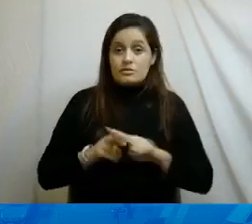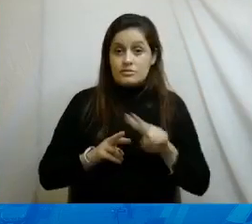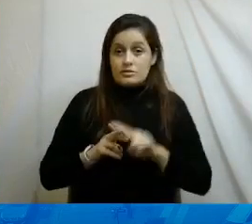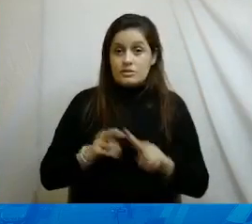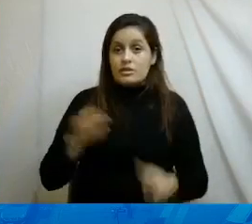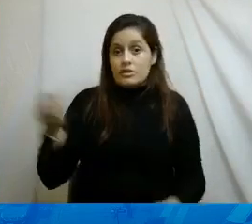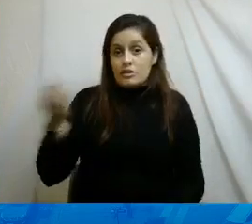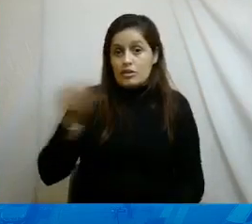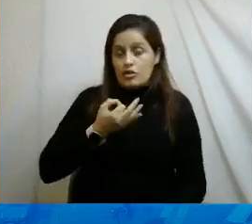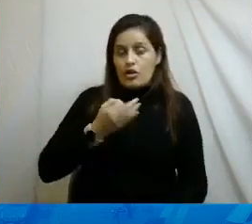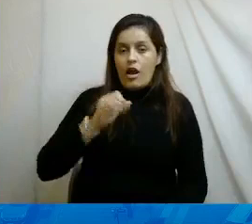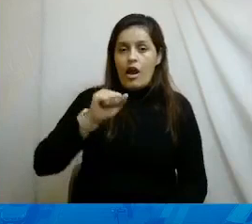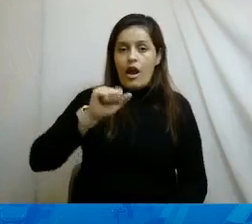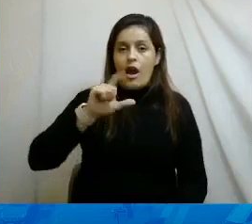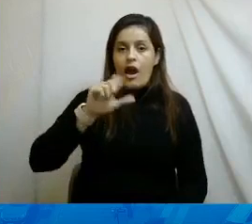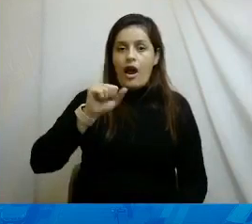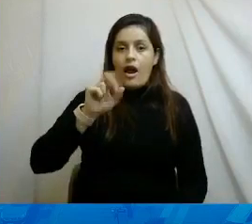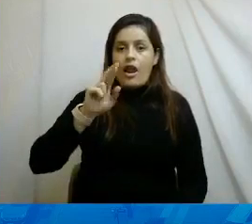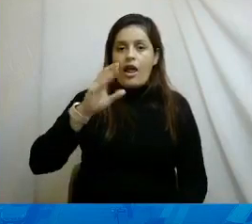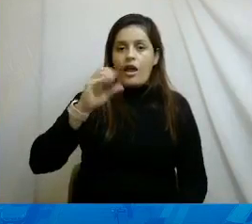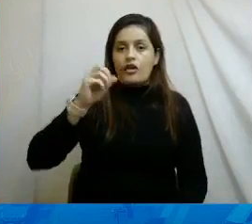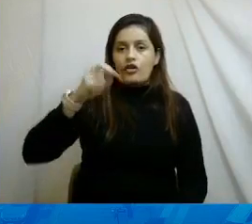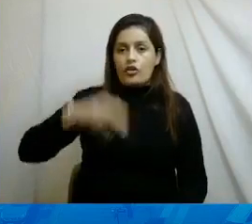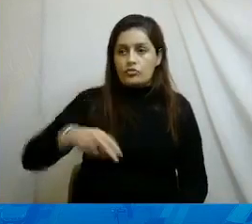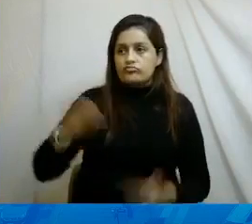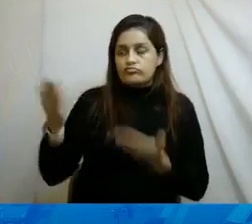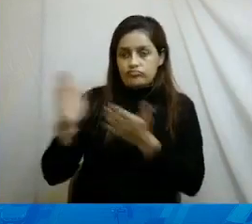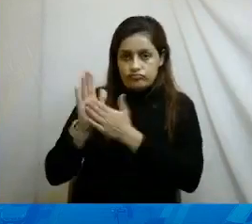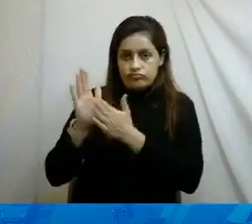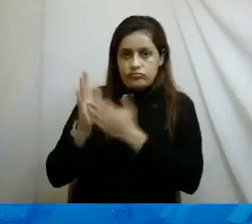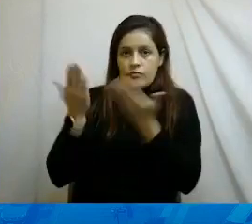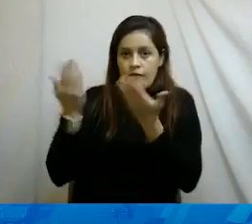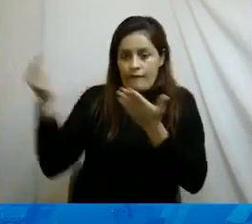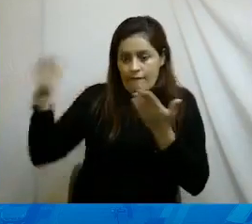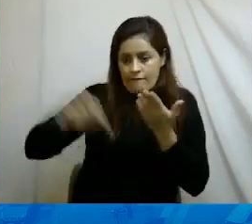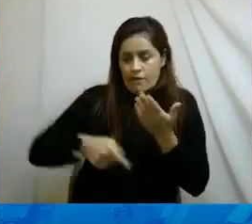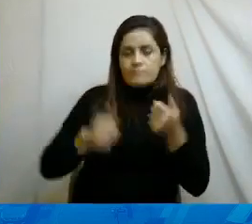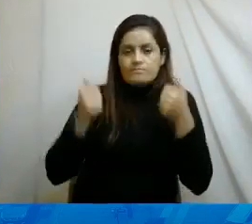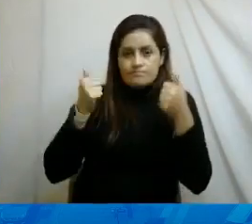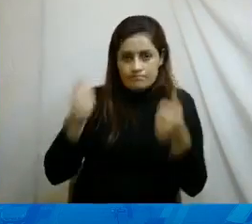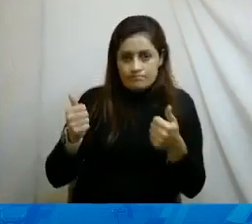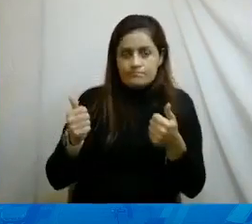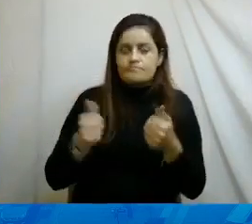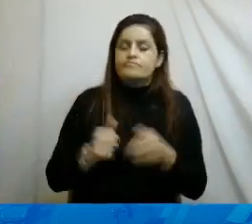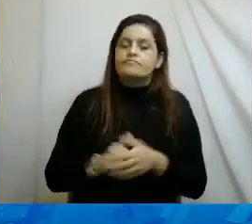concejal Alarcón, valorar el hecho de que estén aquí, primero que todo, porque